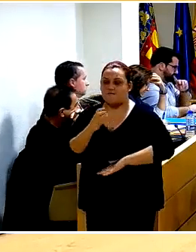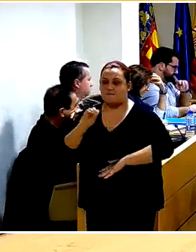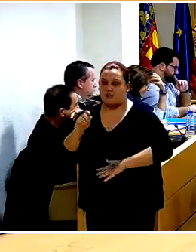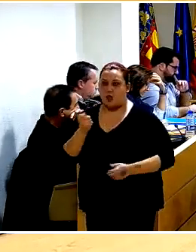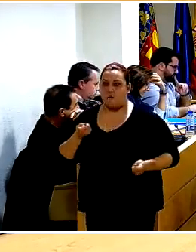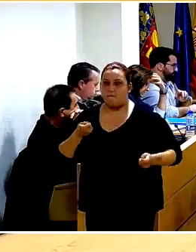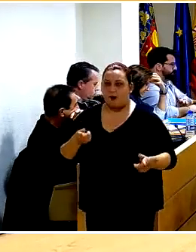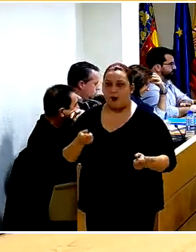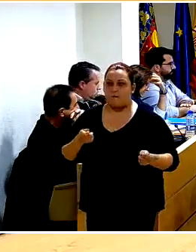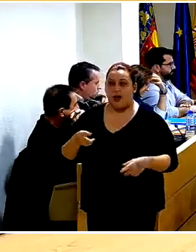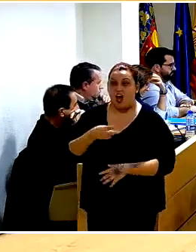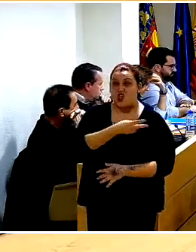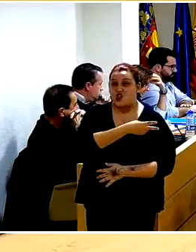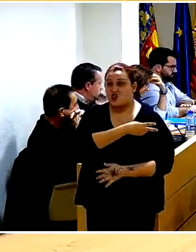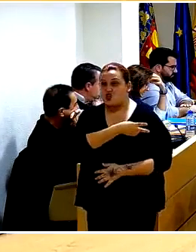costar